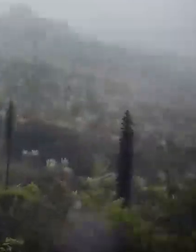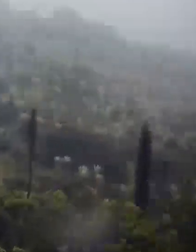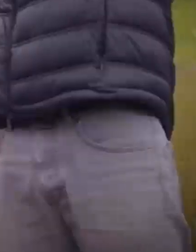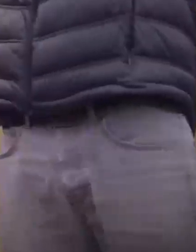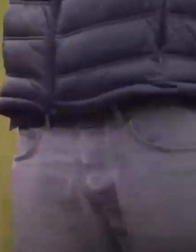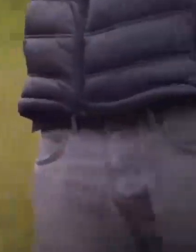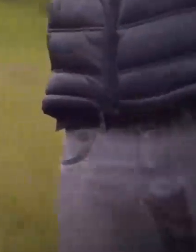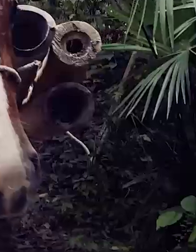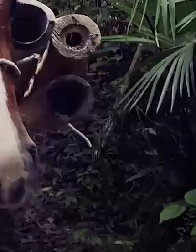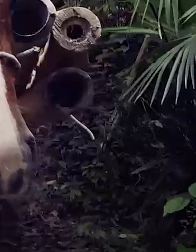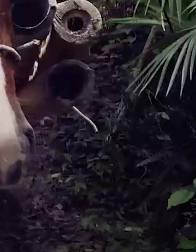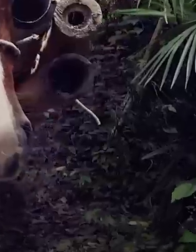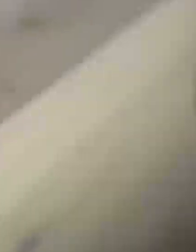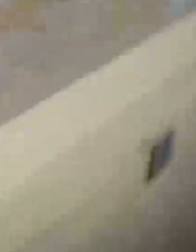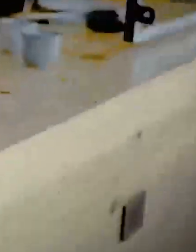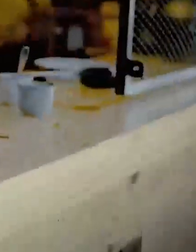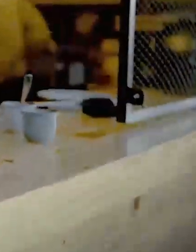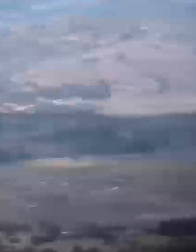Conoce.